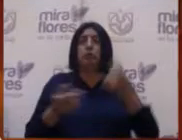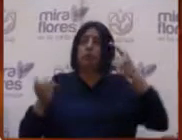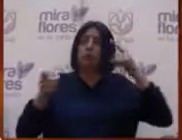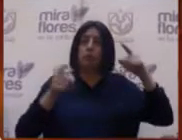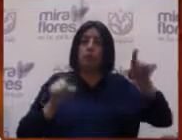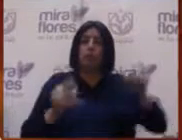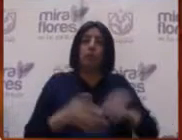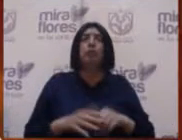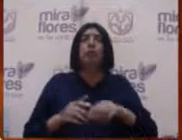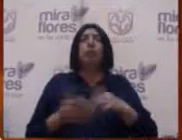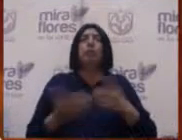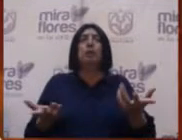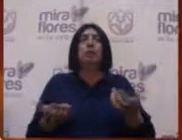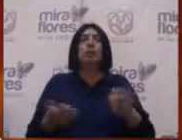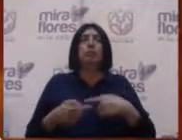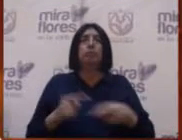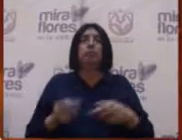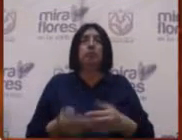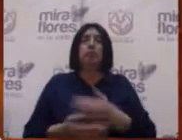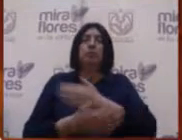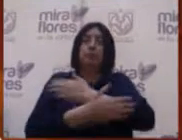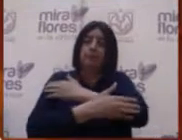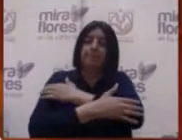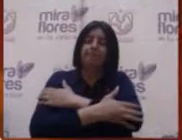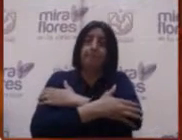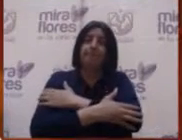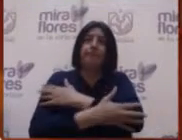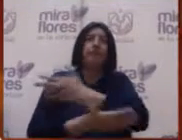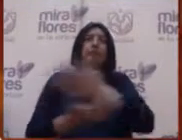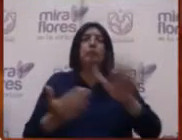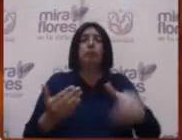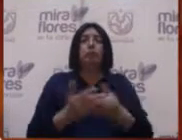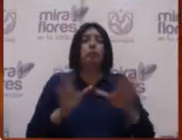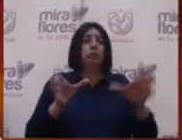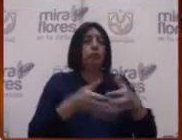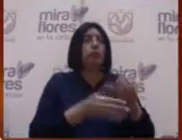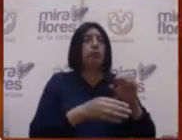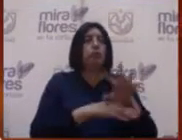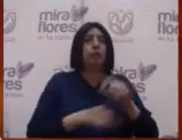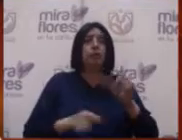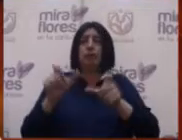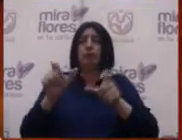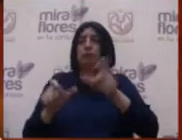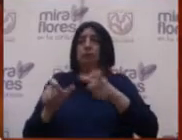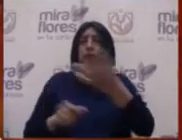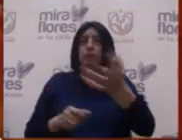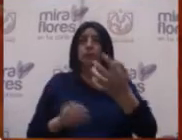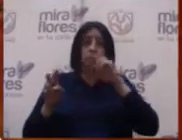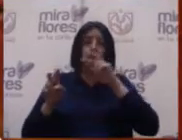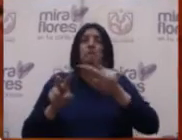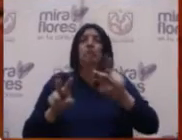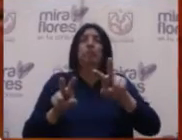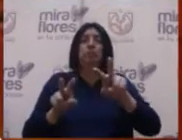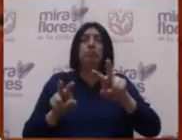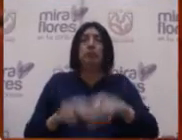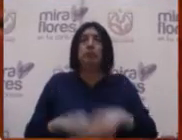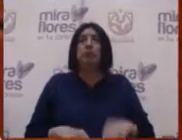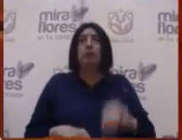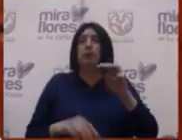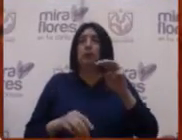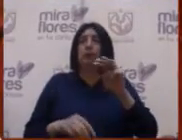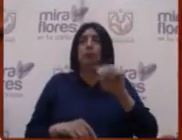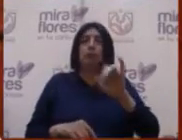Local, aprovechamos para darles un abrazo cariñoso a todos los miembros del Consejo y a las personas que nos siguen a través de Mira TV